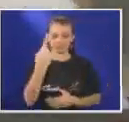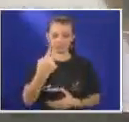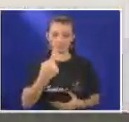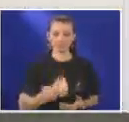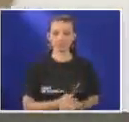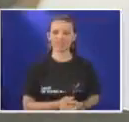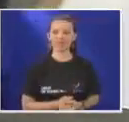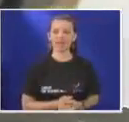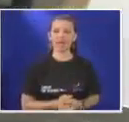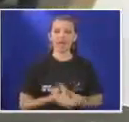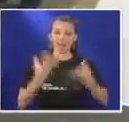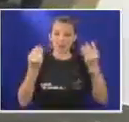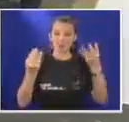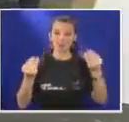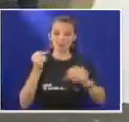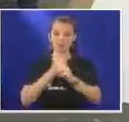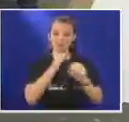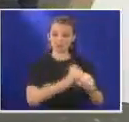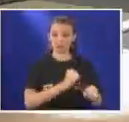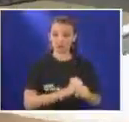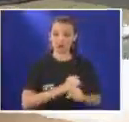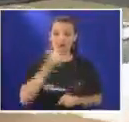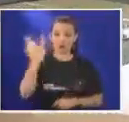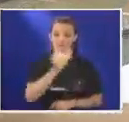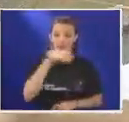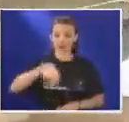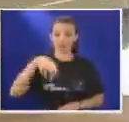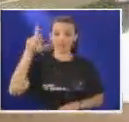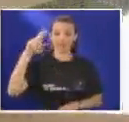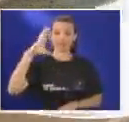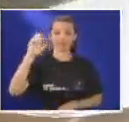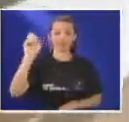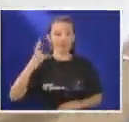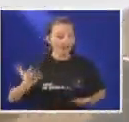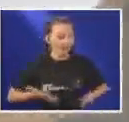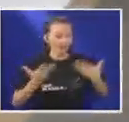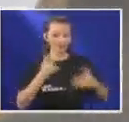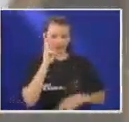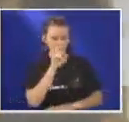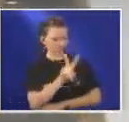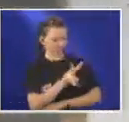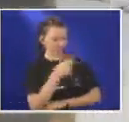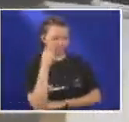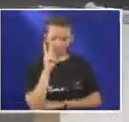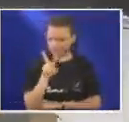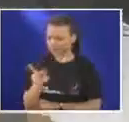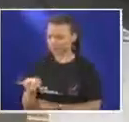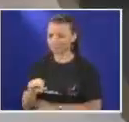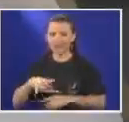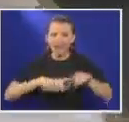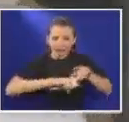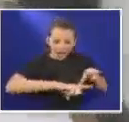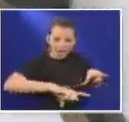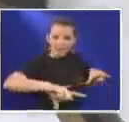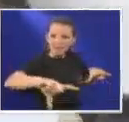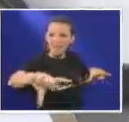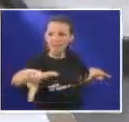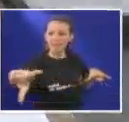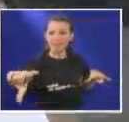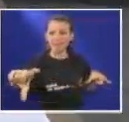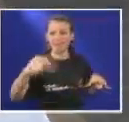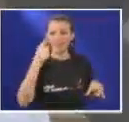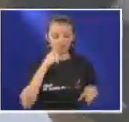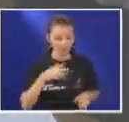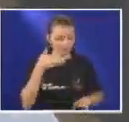Para la mayoría de los trabajadores de Radio Caracas Televisión, resultó alentador encontrarse una gran cantidad de tela extendida a lo largo del lobby de